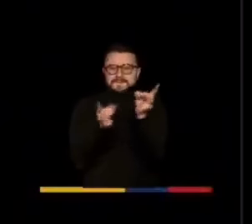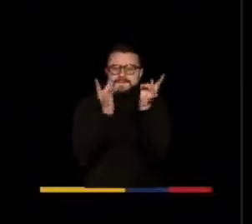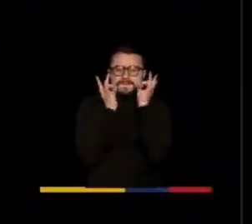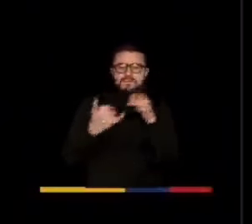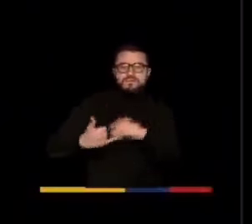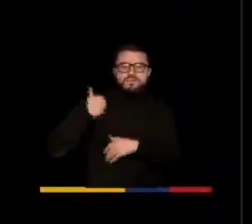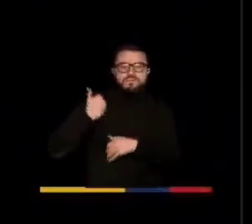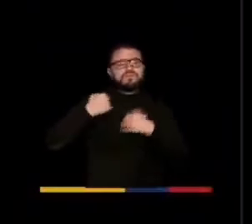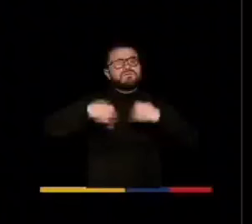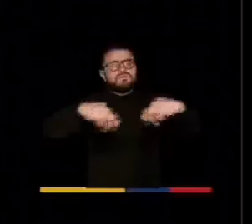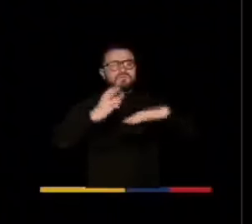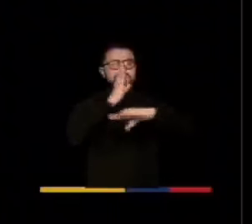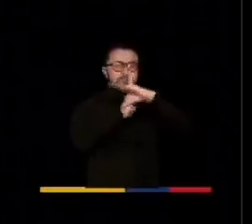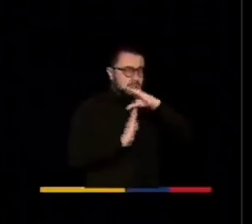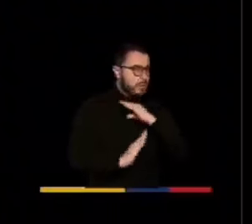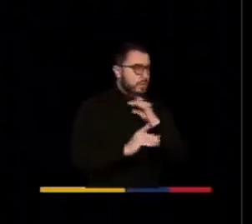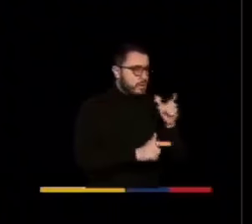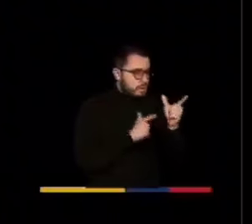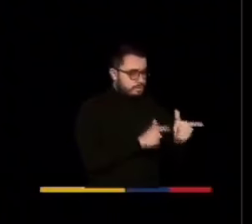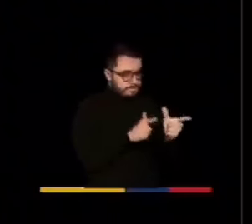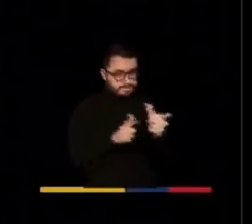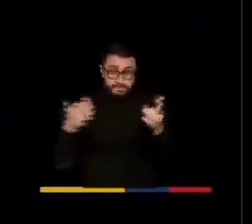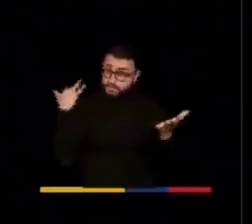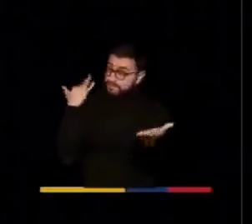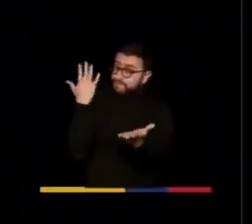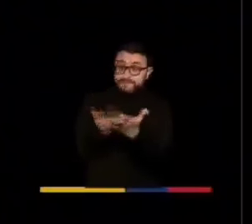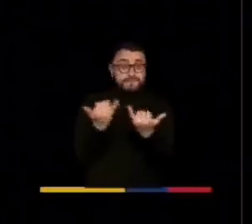juventud popular que ha continuado.